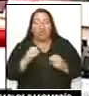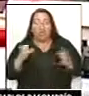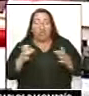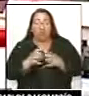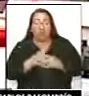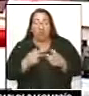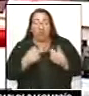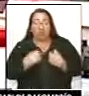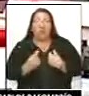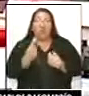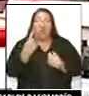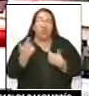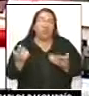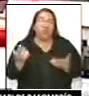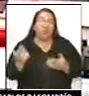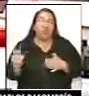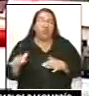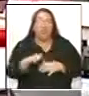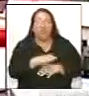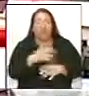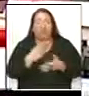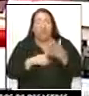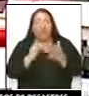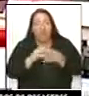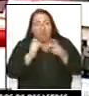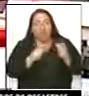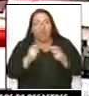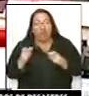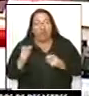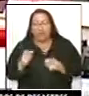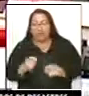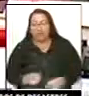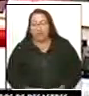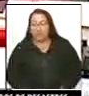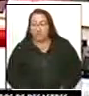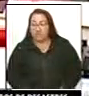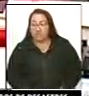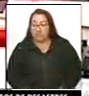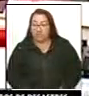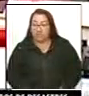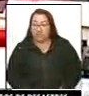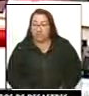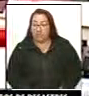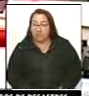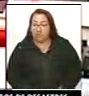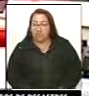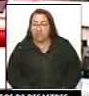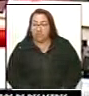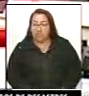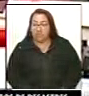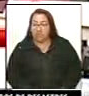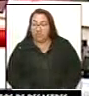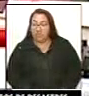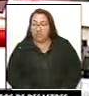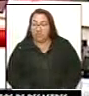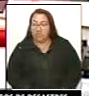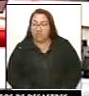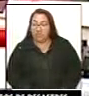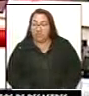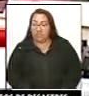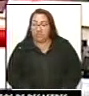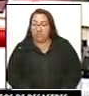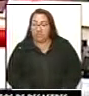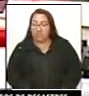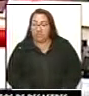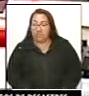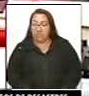solo de ese sector, sino de los demás sectores que estarían fusionándose. Aquí se ha mencionado